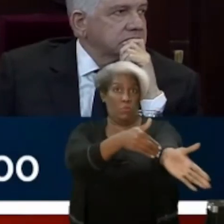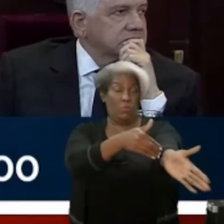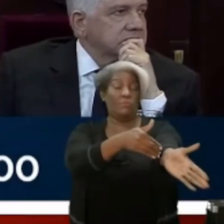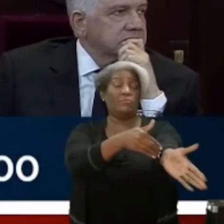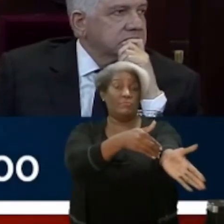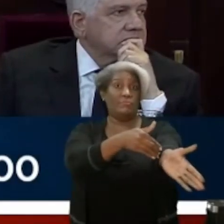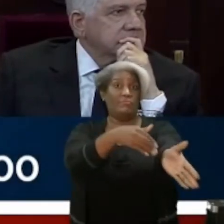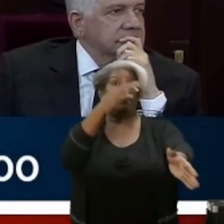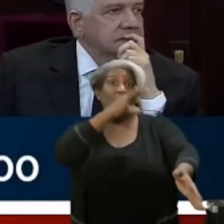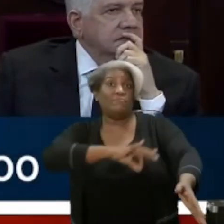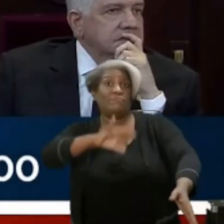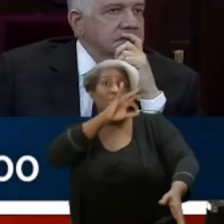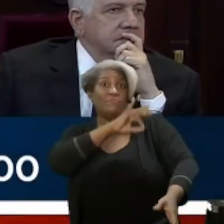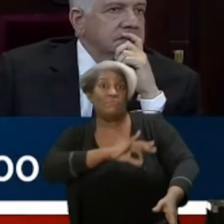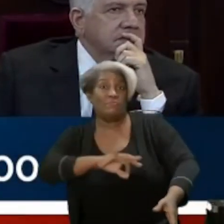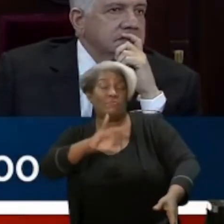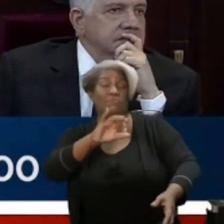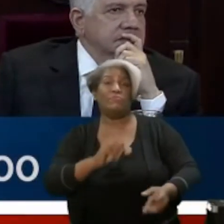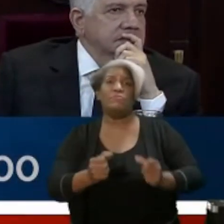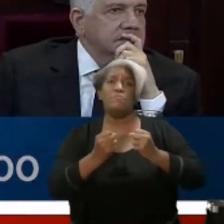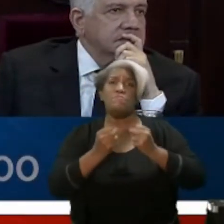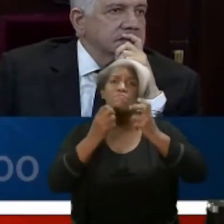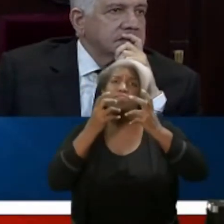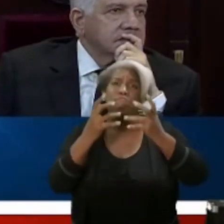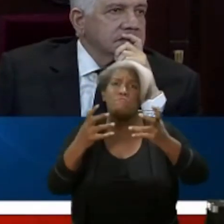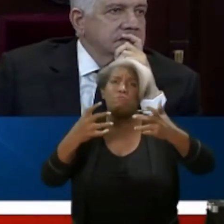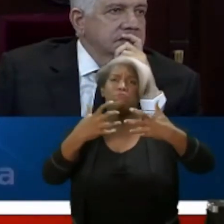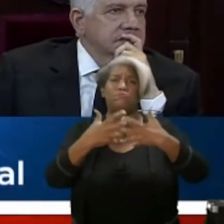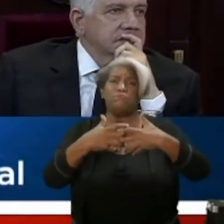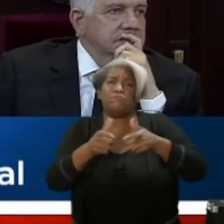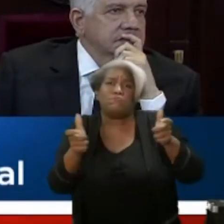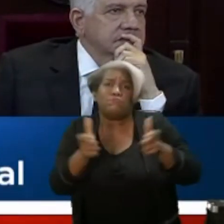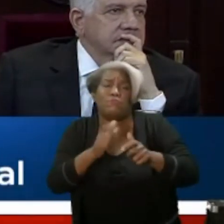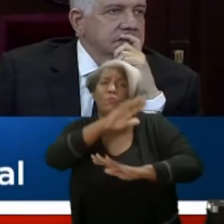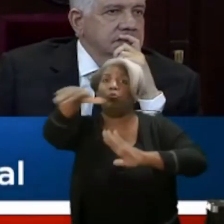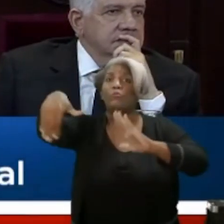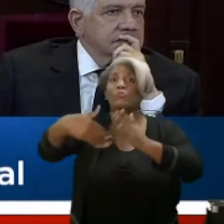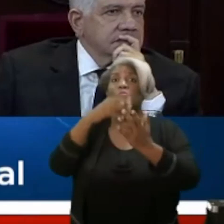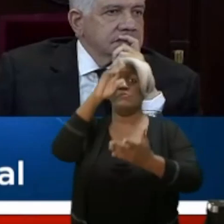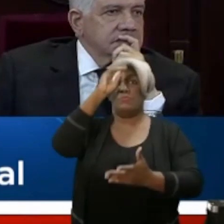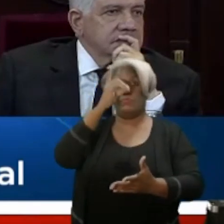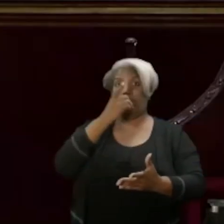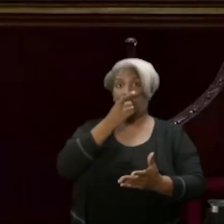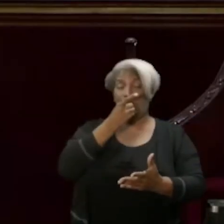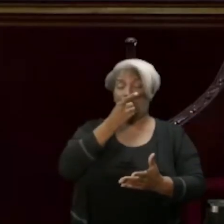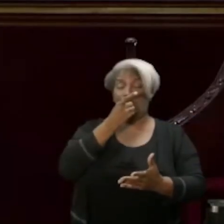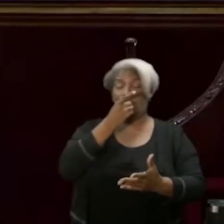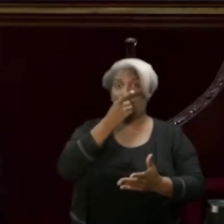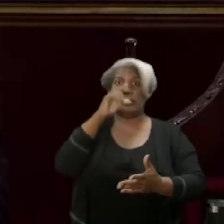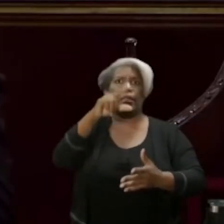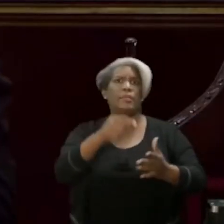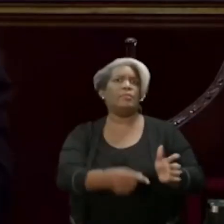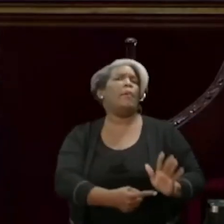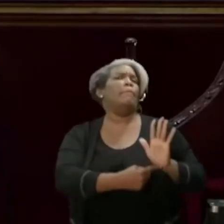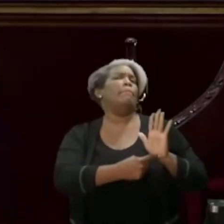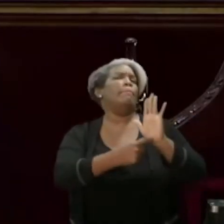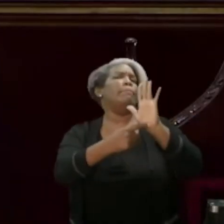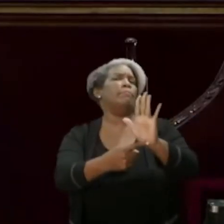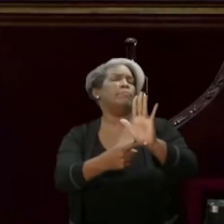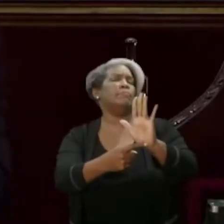de 157 mil pequeñas empresas en todo el territorio nacional, de las cuales resaltamos que